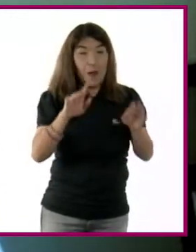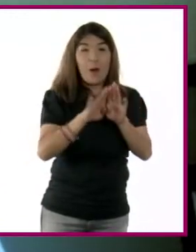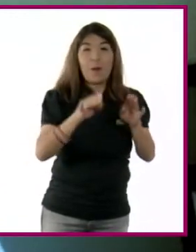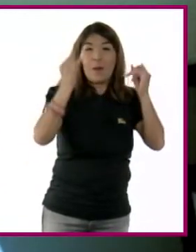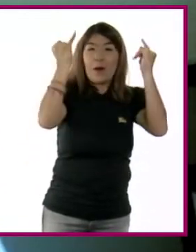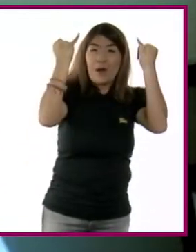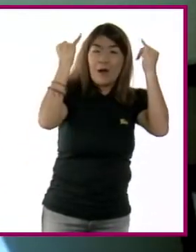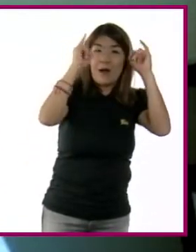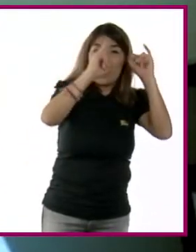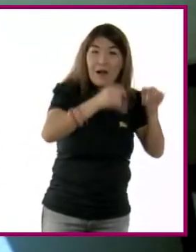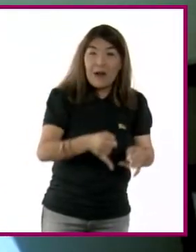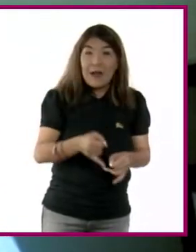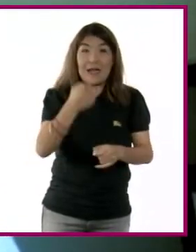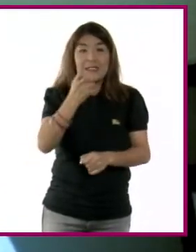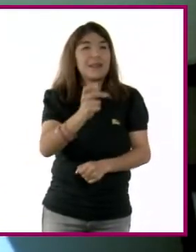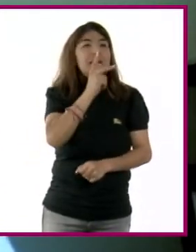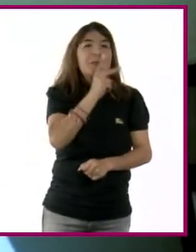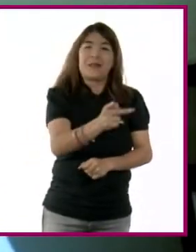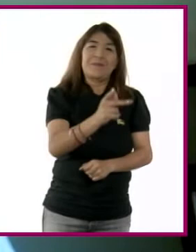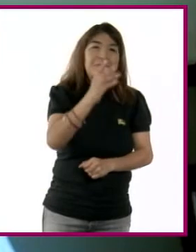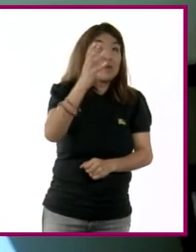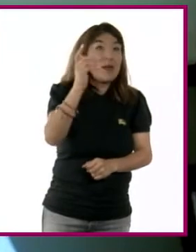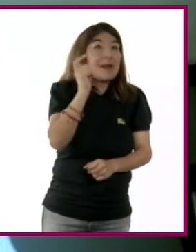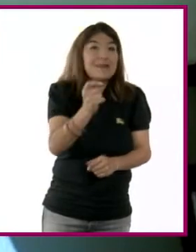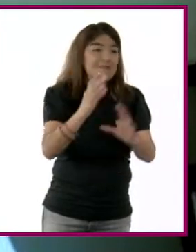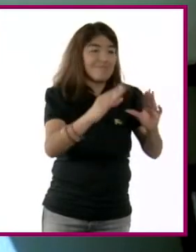como concepto, porque además,